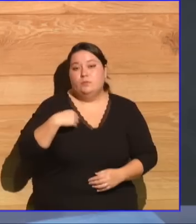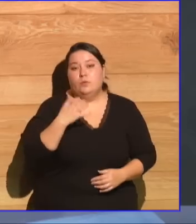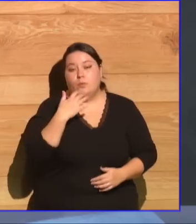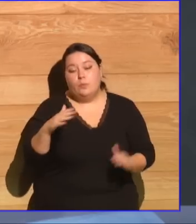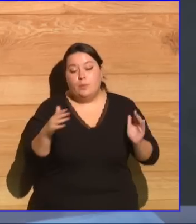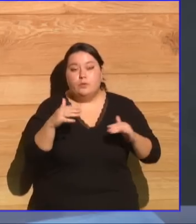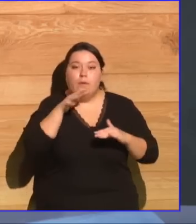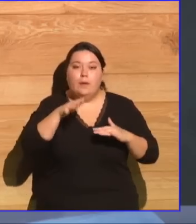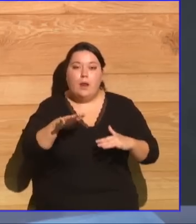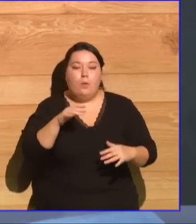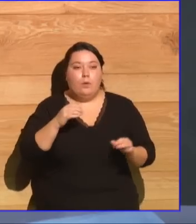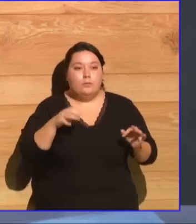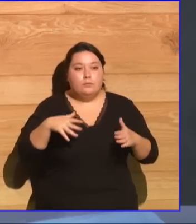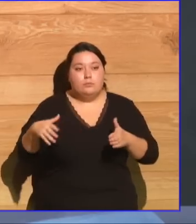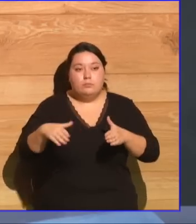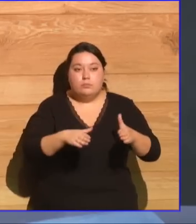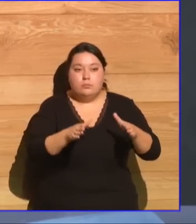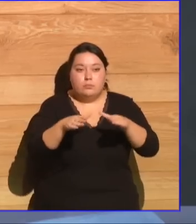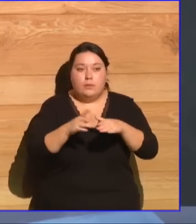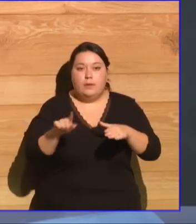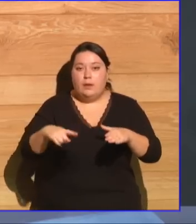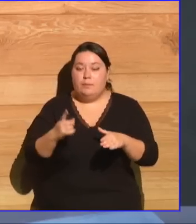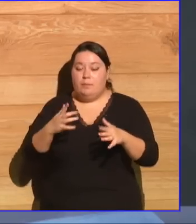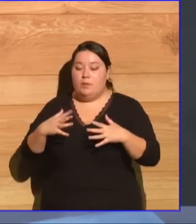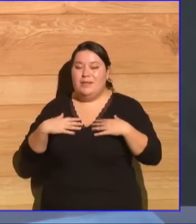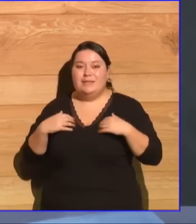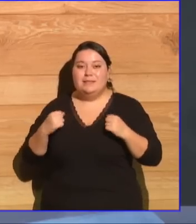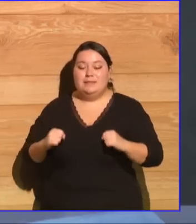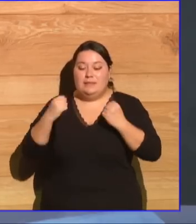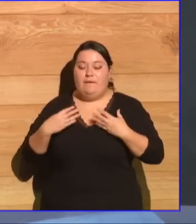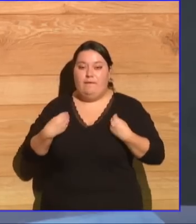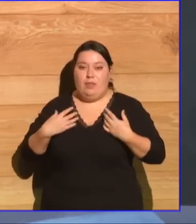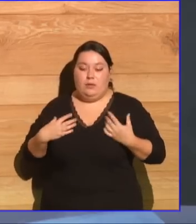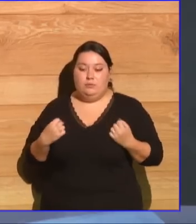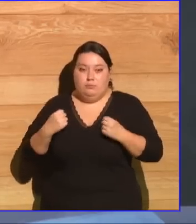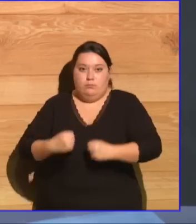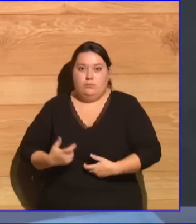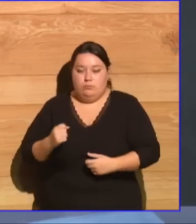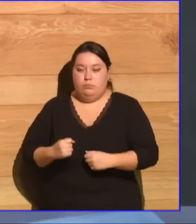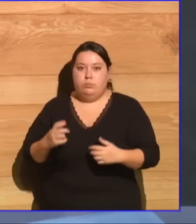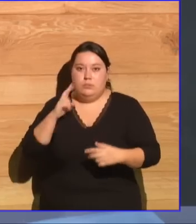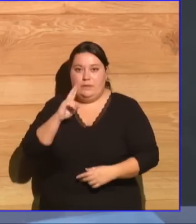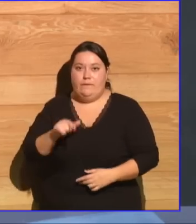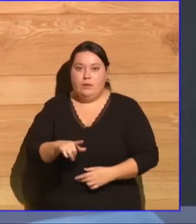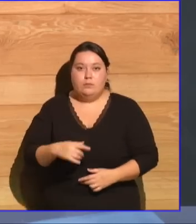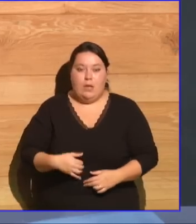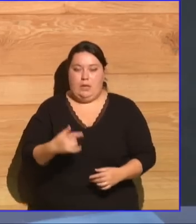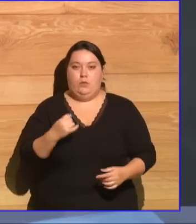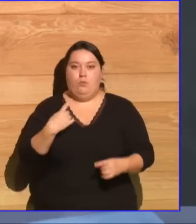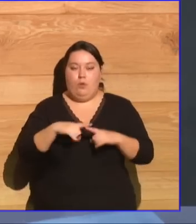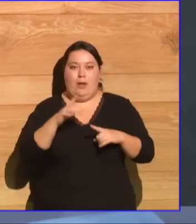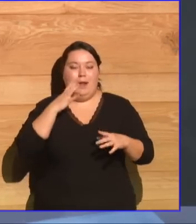agua y mira alrededor y de repente en primer término flota un salvavidas al lado de la lente. Resulta tan divertido que ya no cuestionas